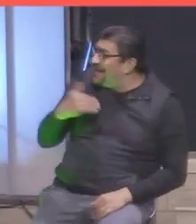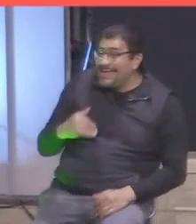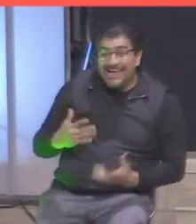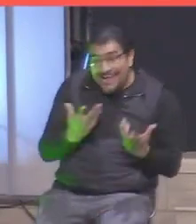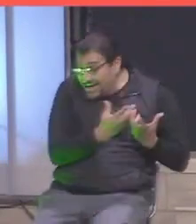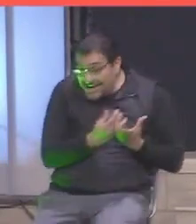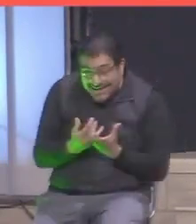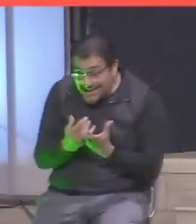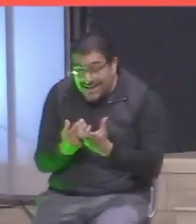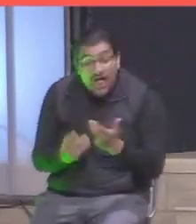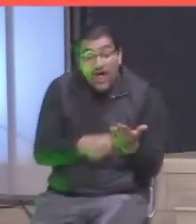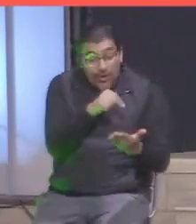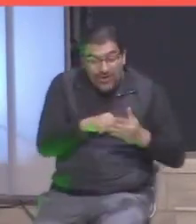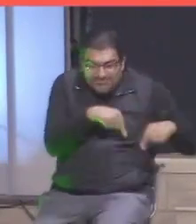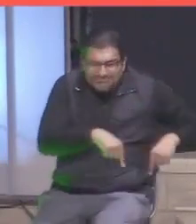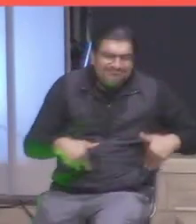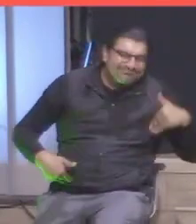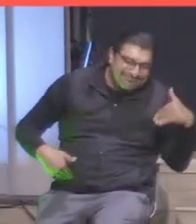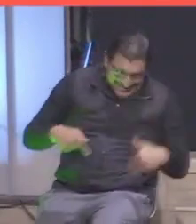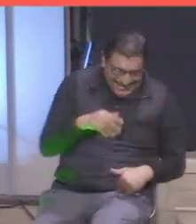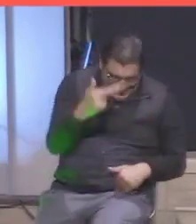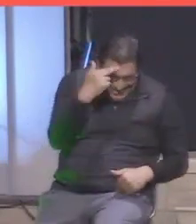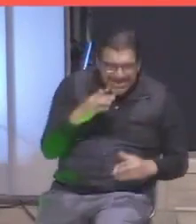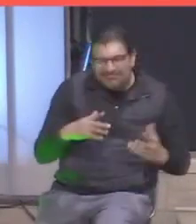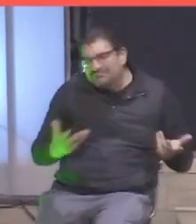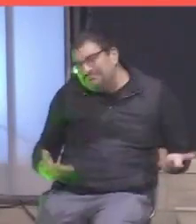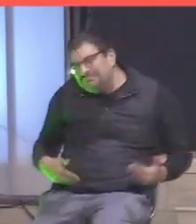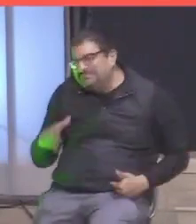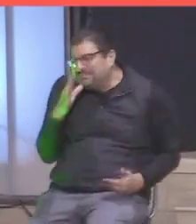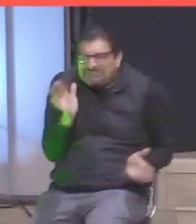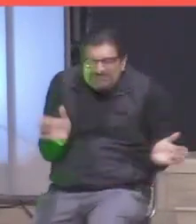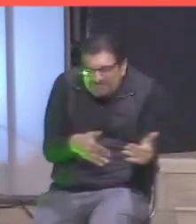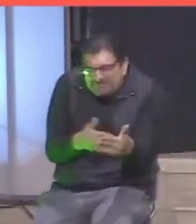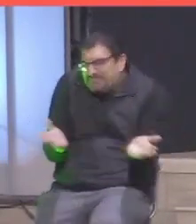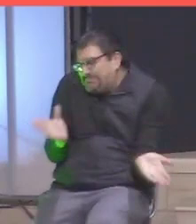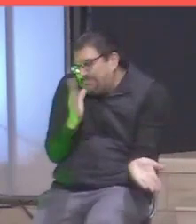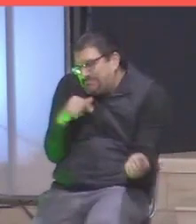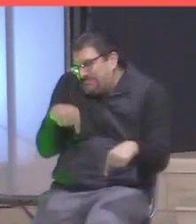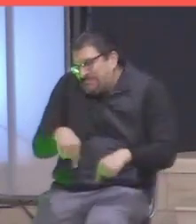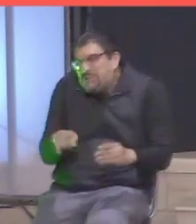aquí el lugar en que moramos contigo no s es